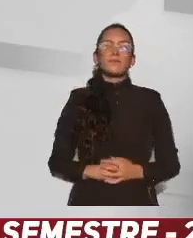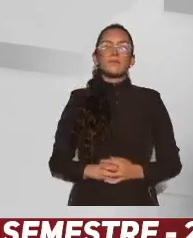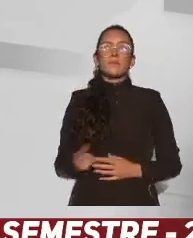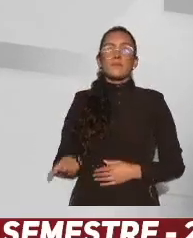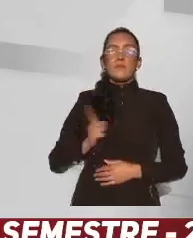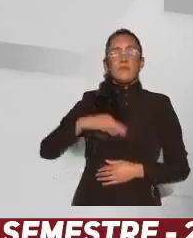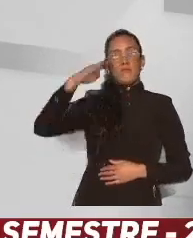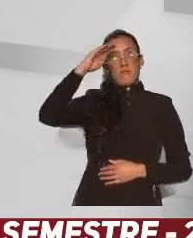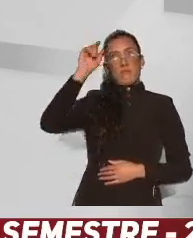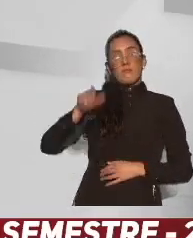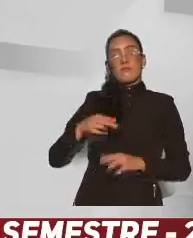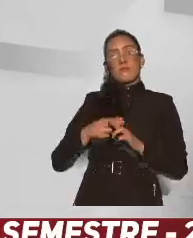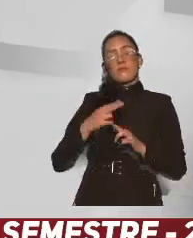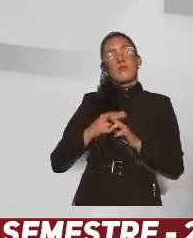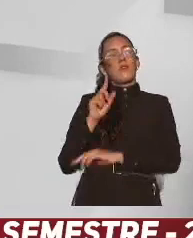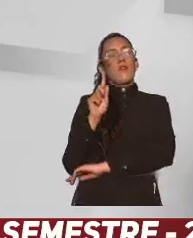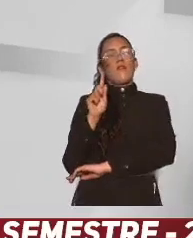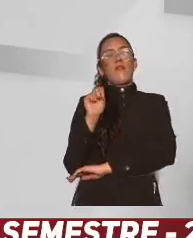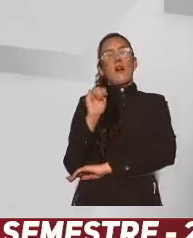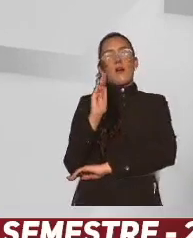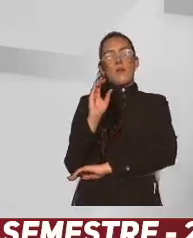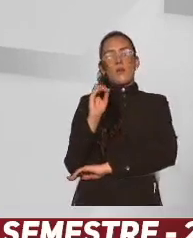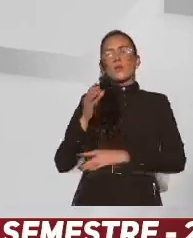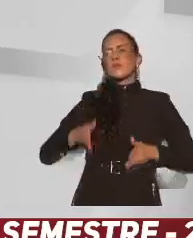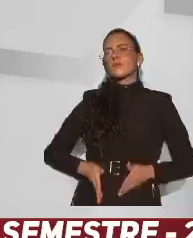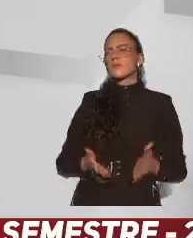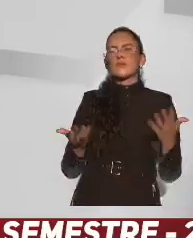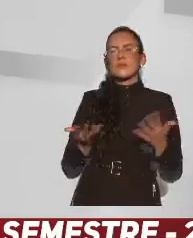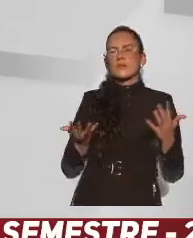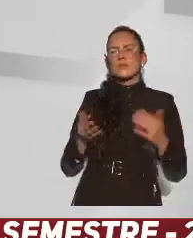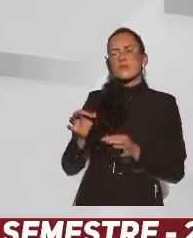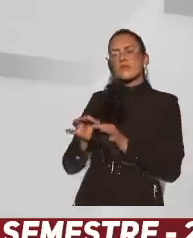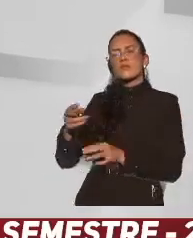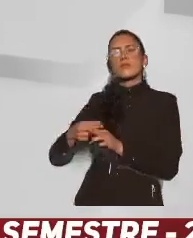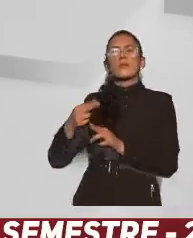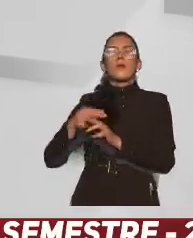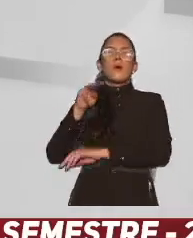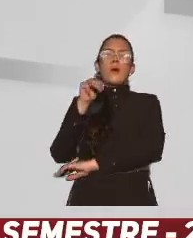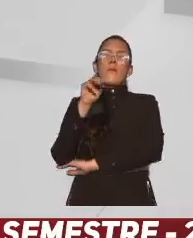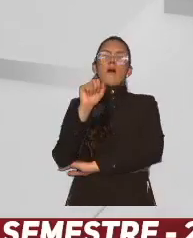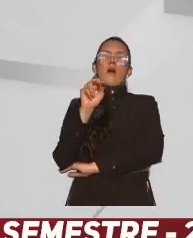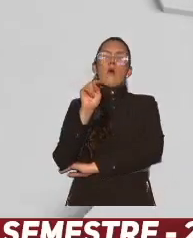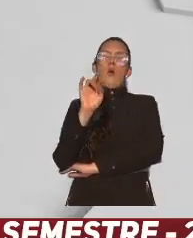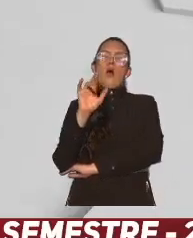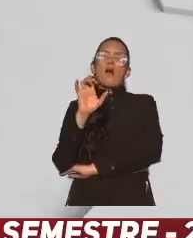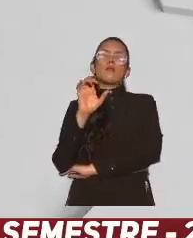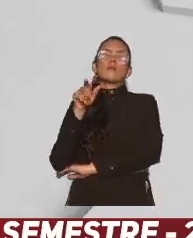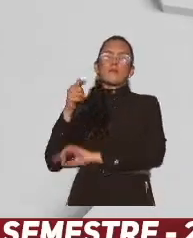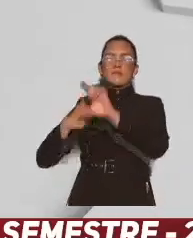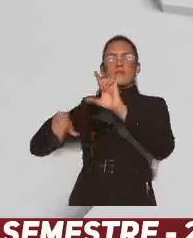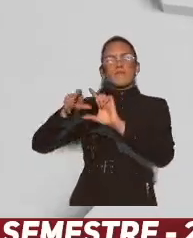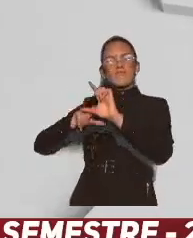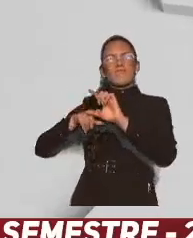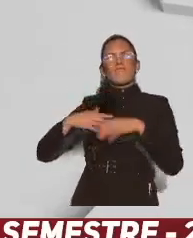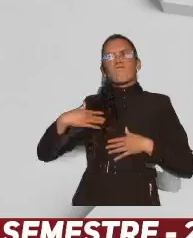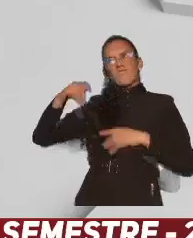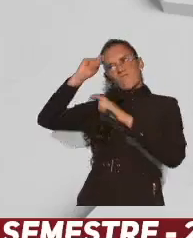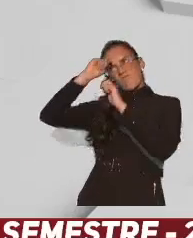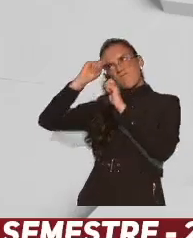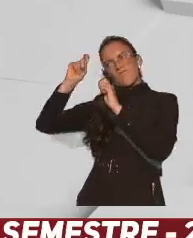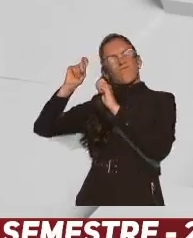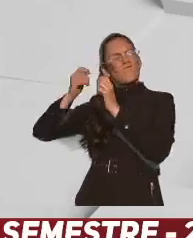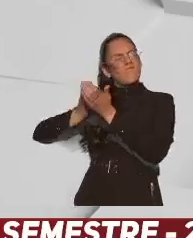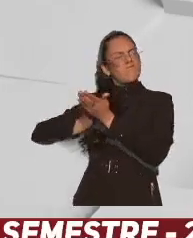Soldado Epinayú Fabio, oriundo de Manaure, La Guajira. Honor y gloria por